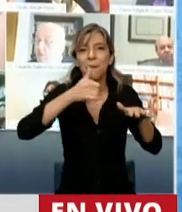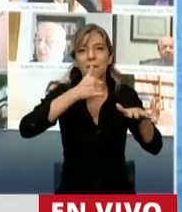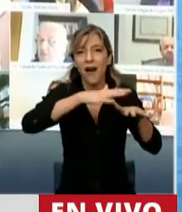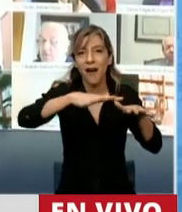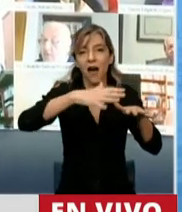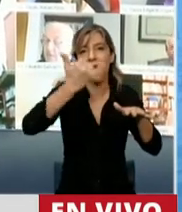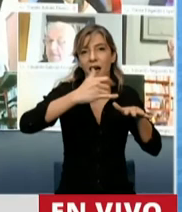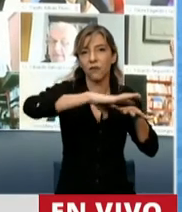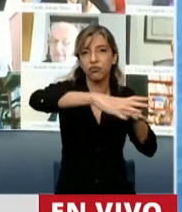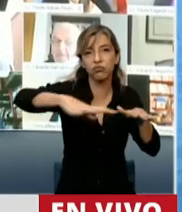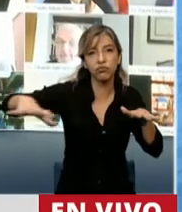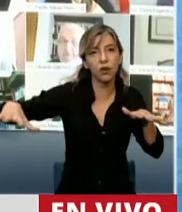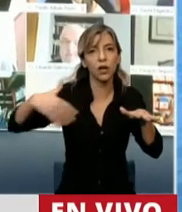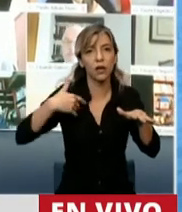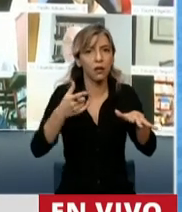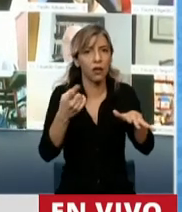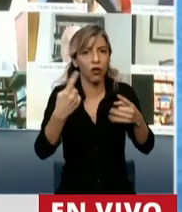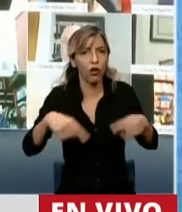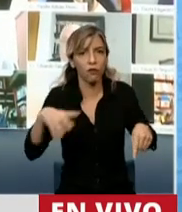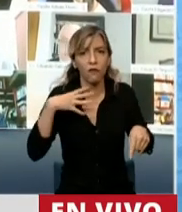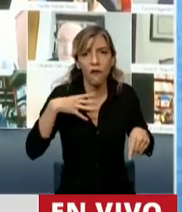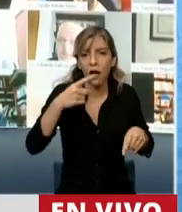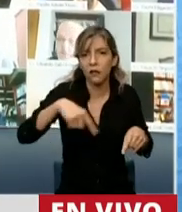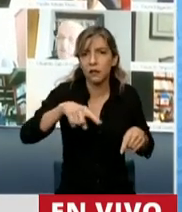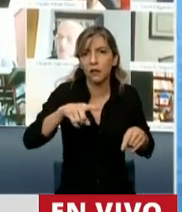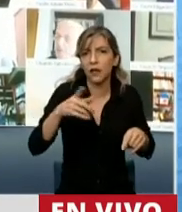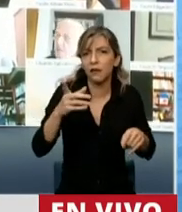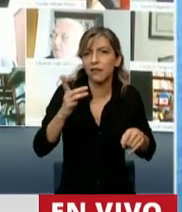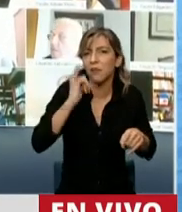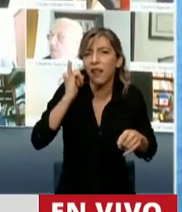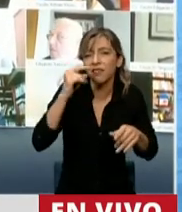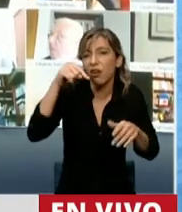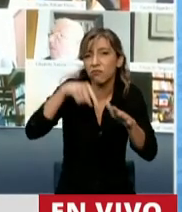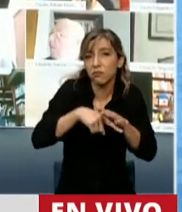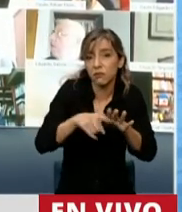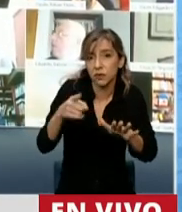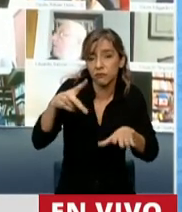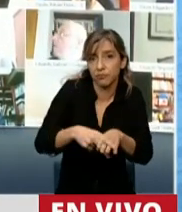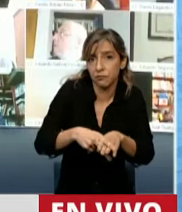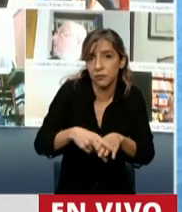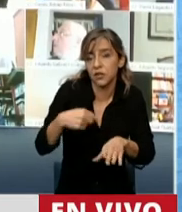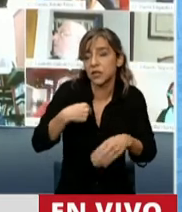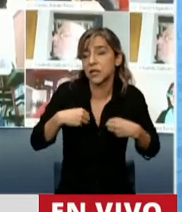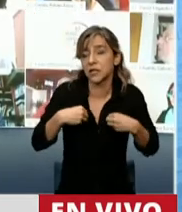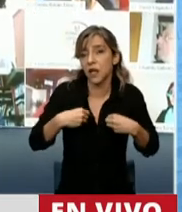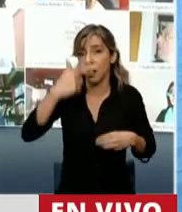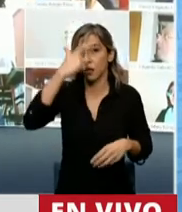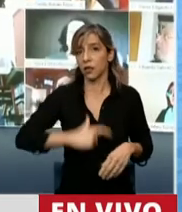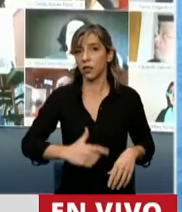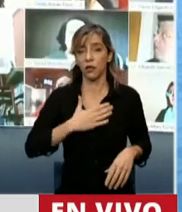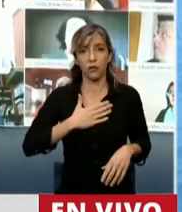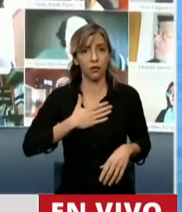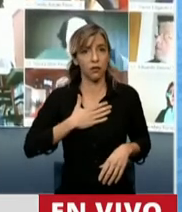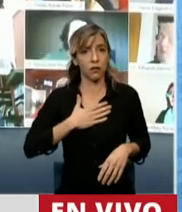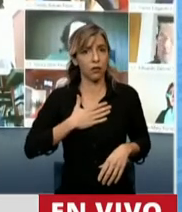la Argentina. Yo me siento en lo personal afectado, pero creo que muchísimo más